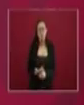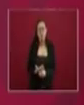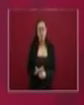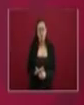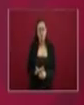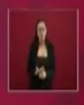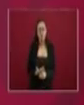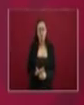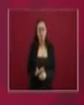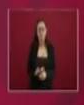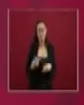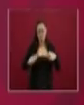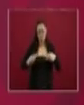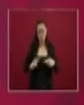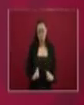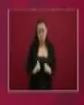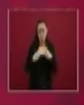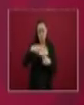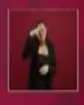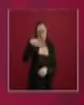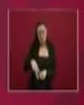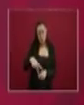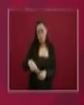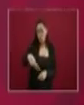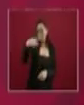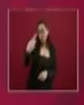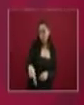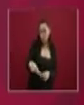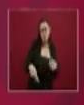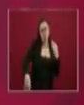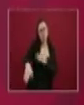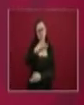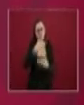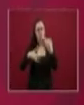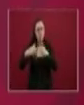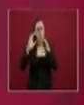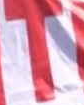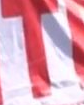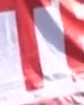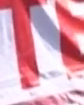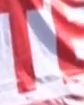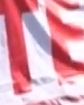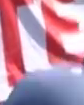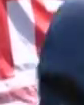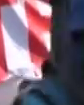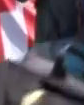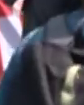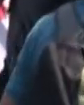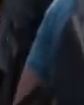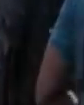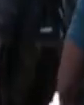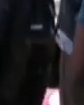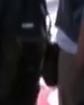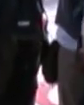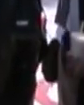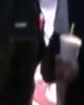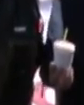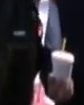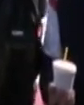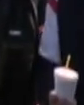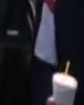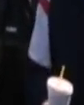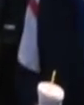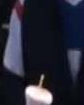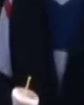pues triste del aprendizaje de los niños mexicanos y las niñas en cuanto a la escritura